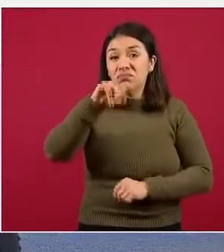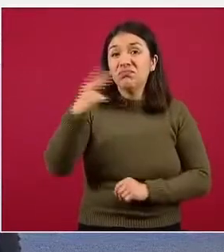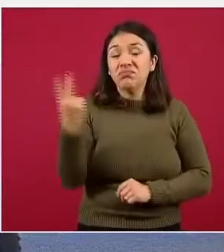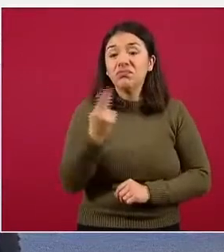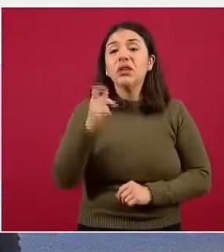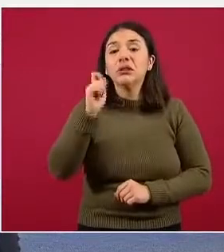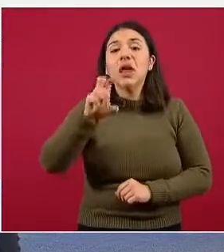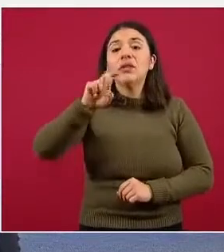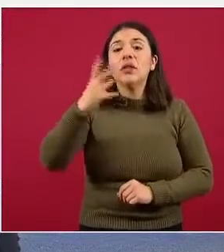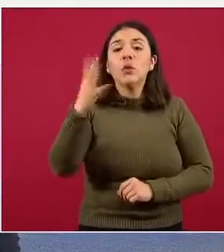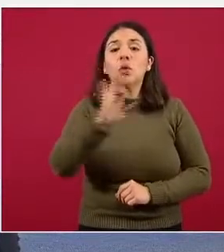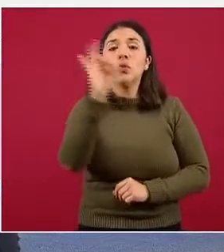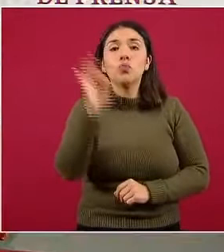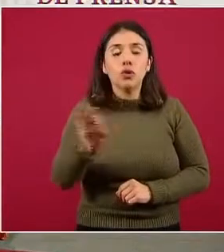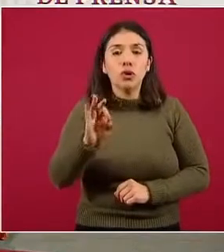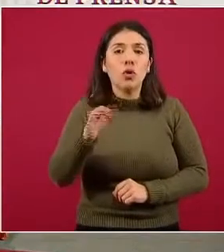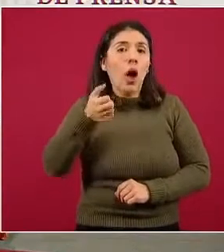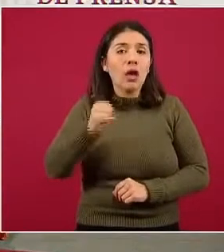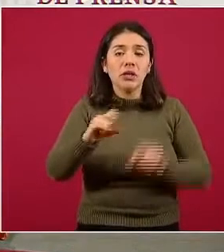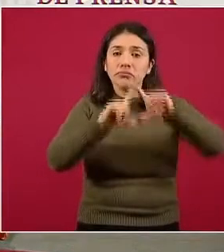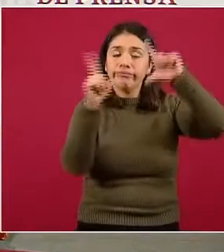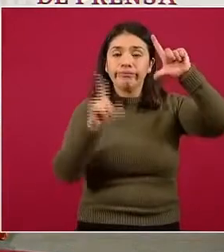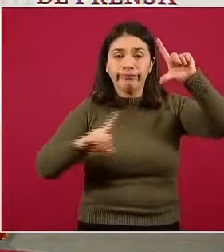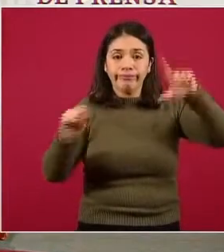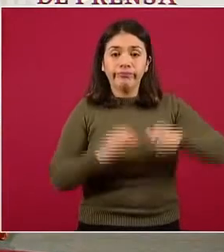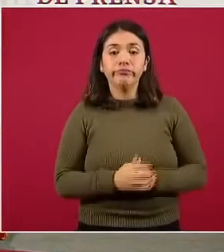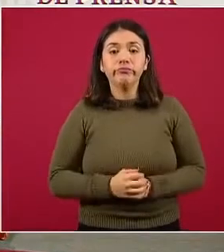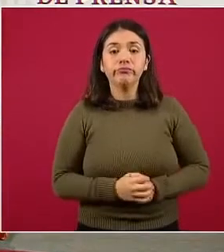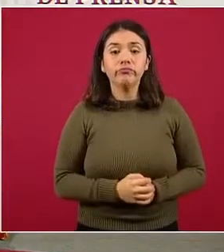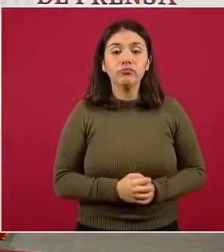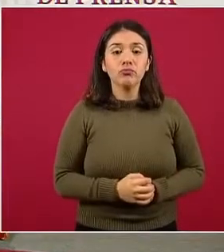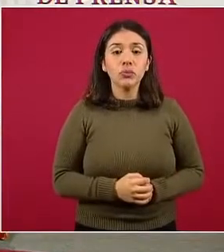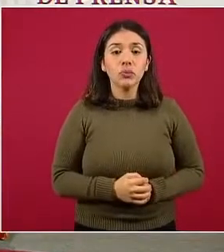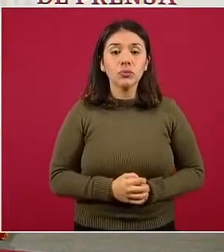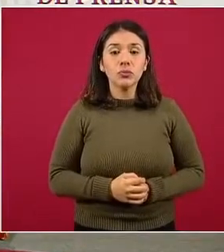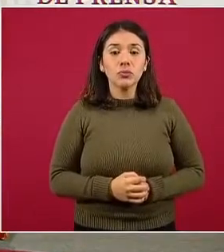un 34% a nivel nacional.